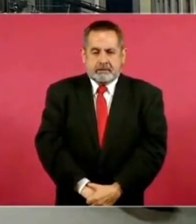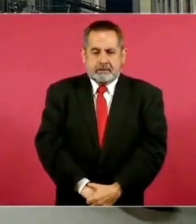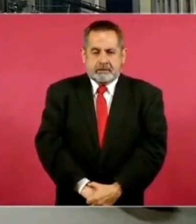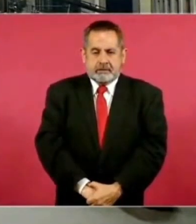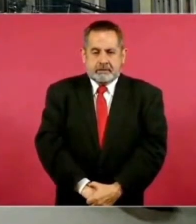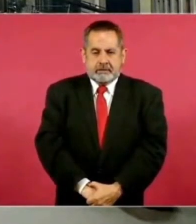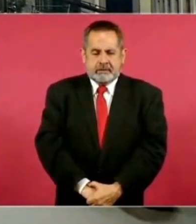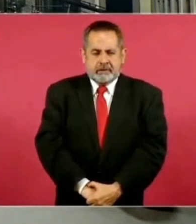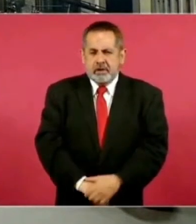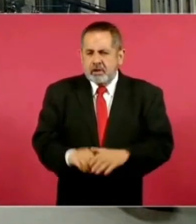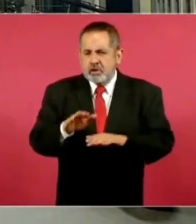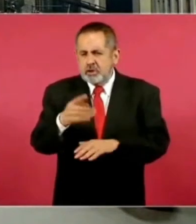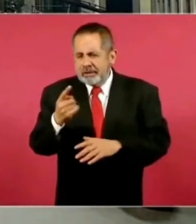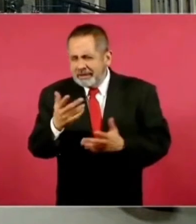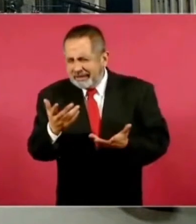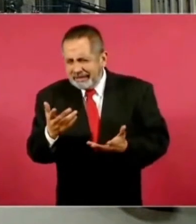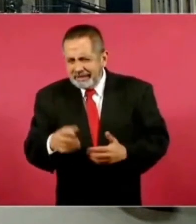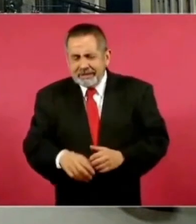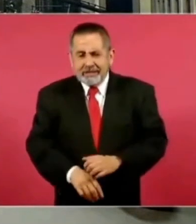¿Sobre la qué?